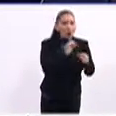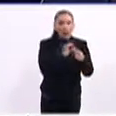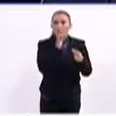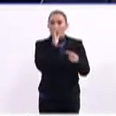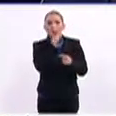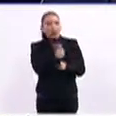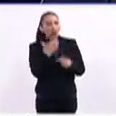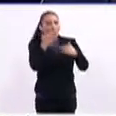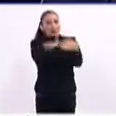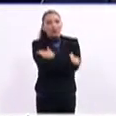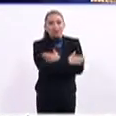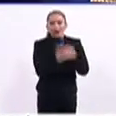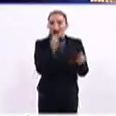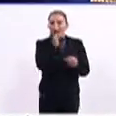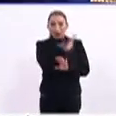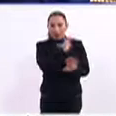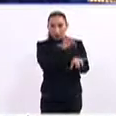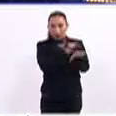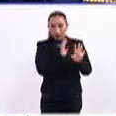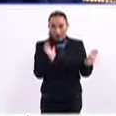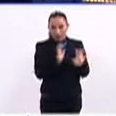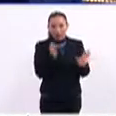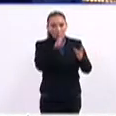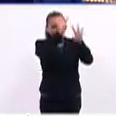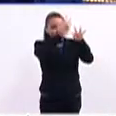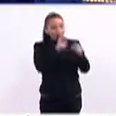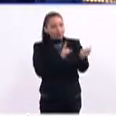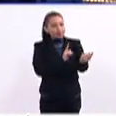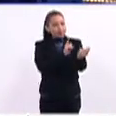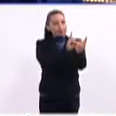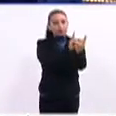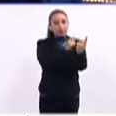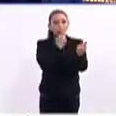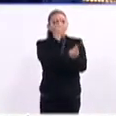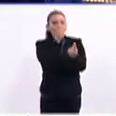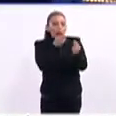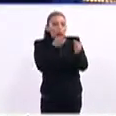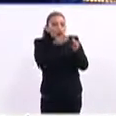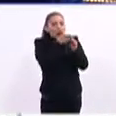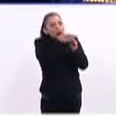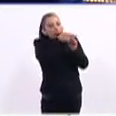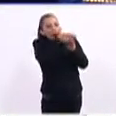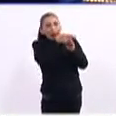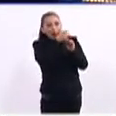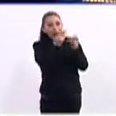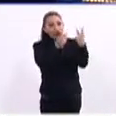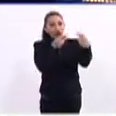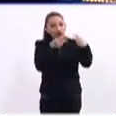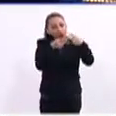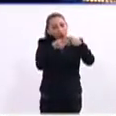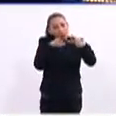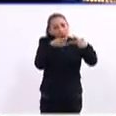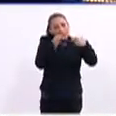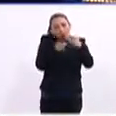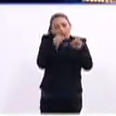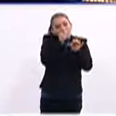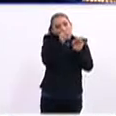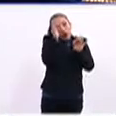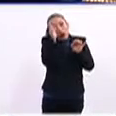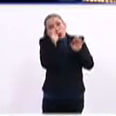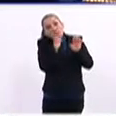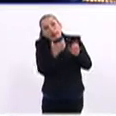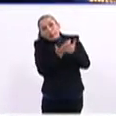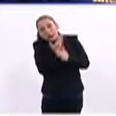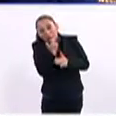ni abrazarla ni nada de eso. Entonces, cuando mucho metía 2 dedos por la reja y ella 2 dedos para agarrarlos así, hola, ¿cómo estás?